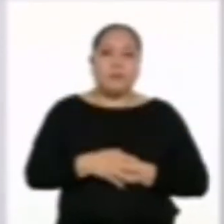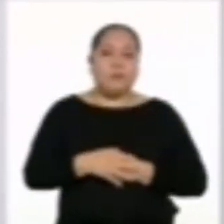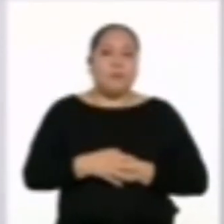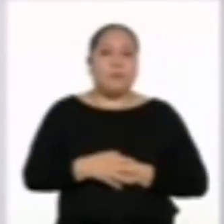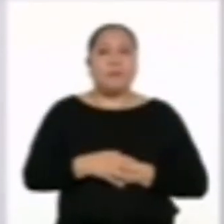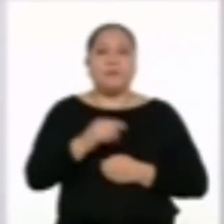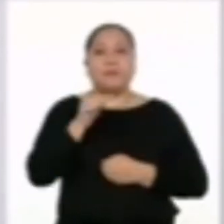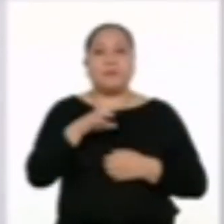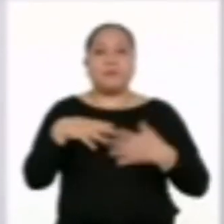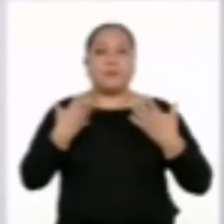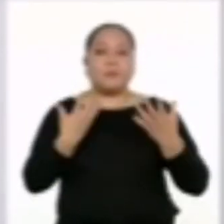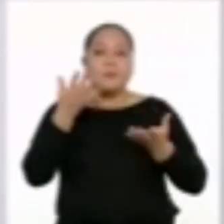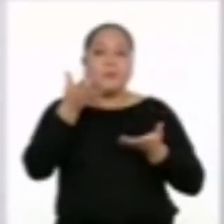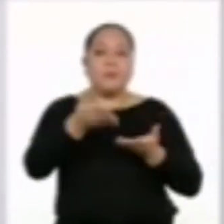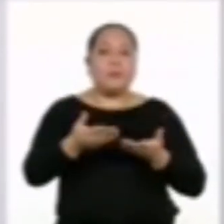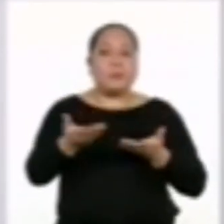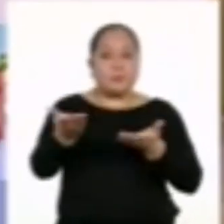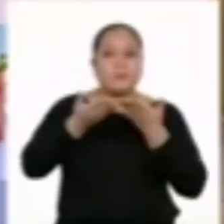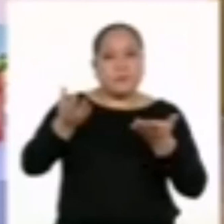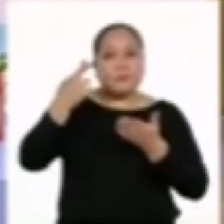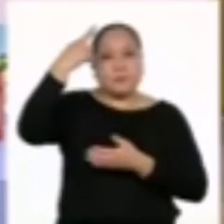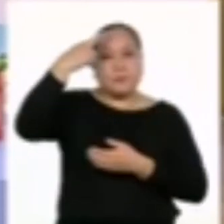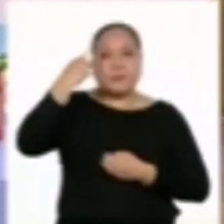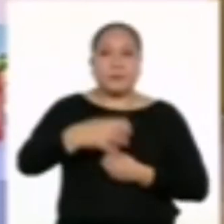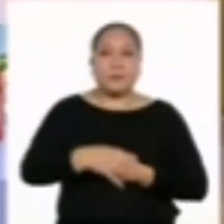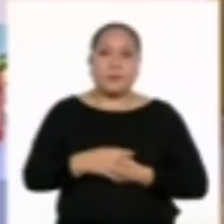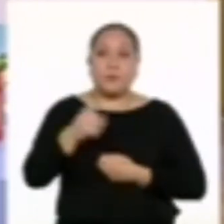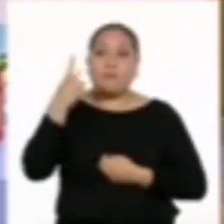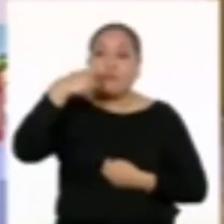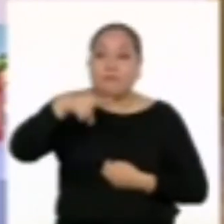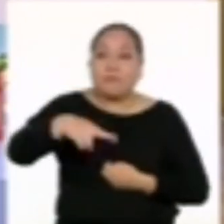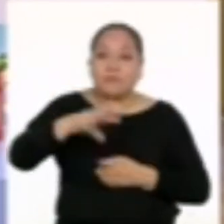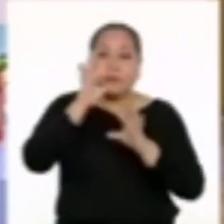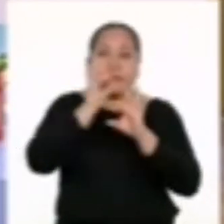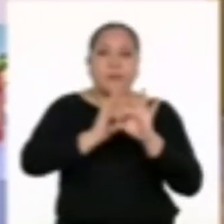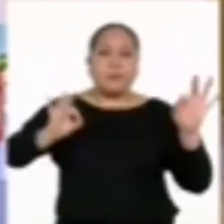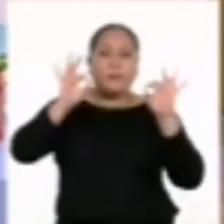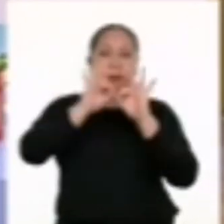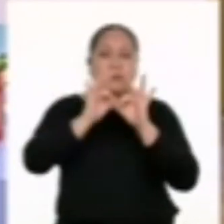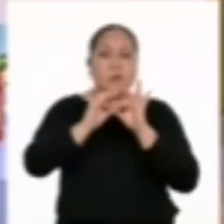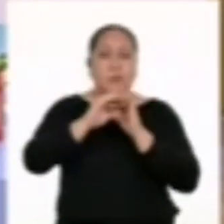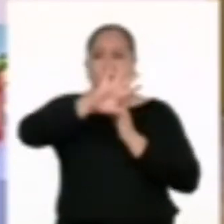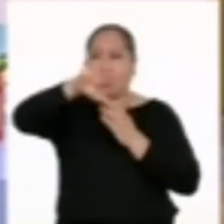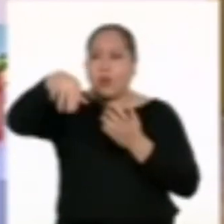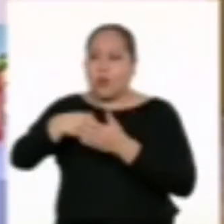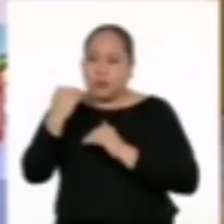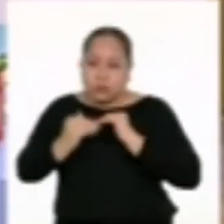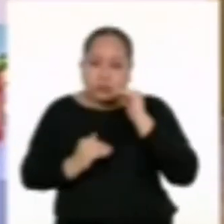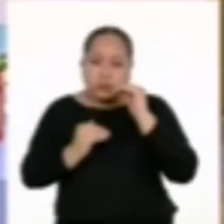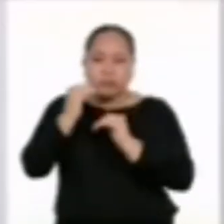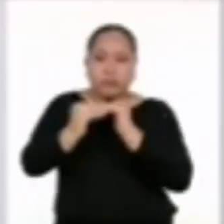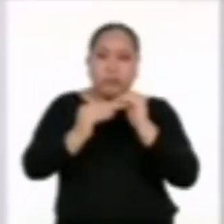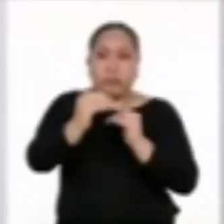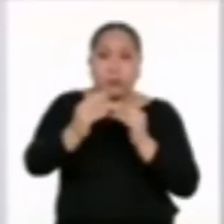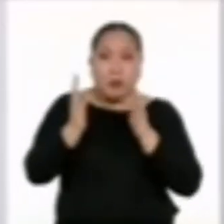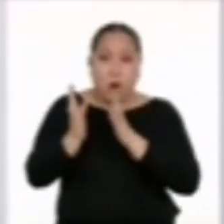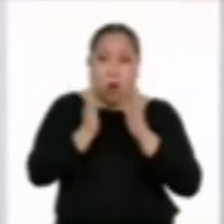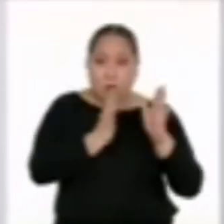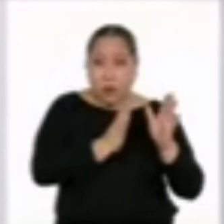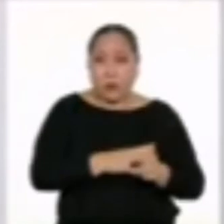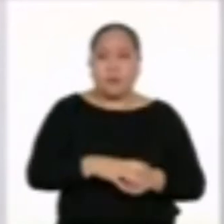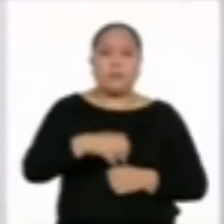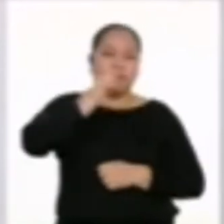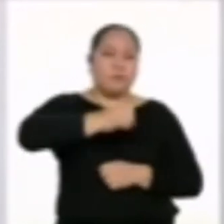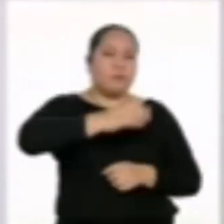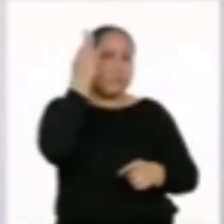una campaña que invite a la reflexión. ¿Ya vieron lo importante que es que sigamos todos los pasos y en orden? Es